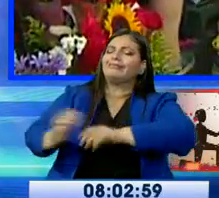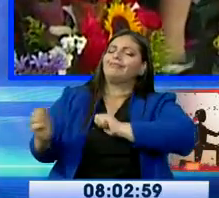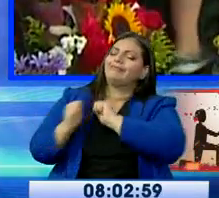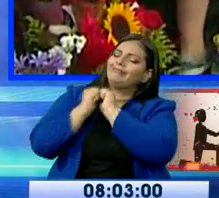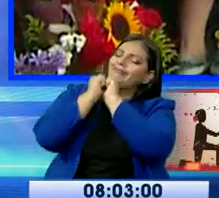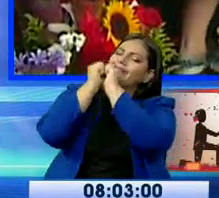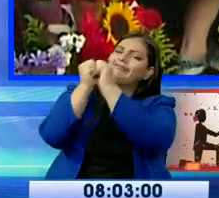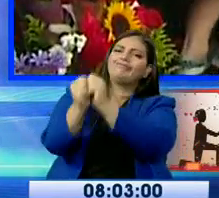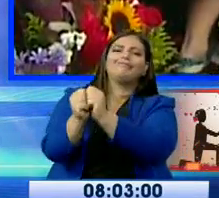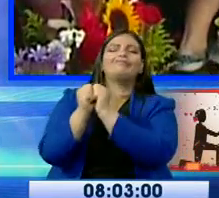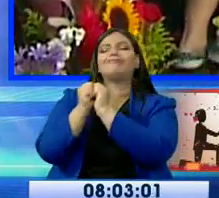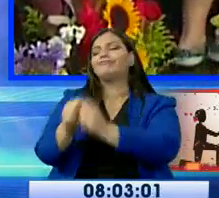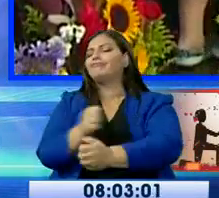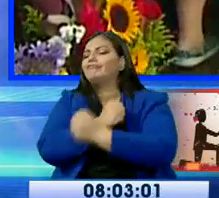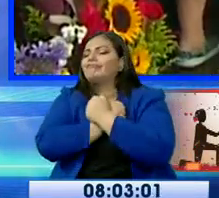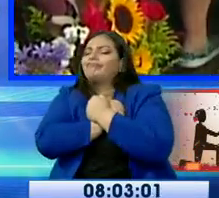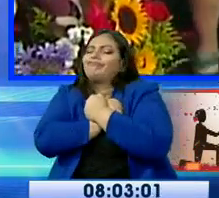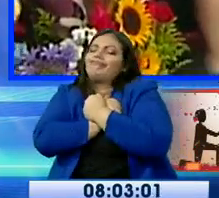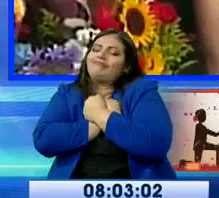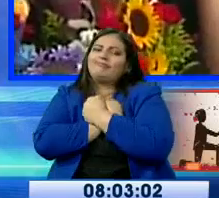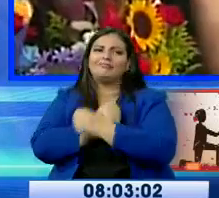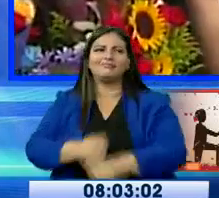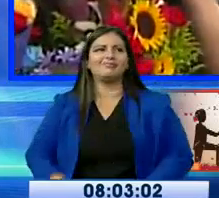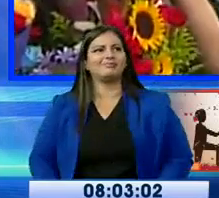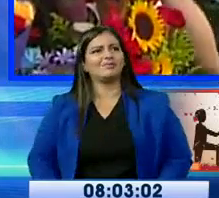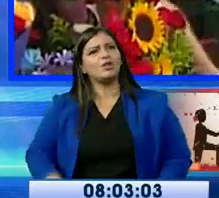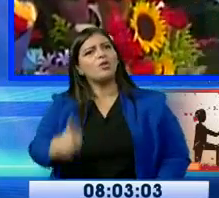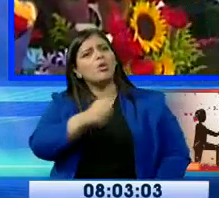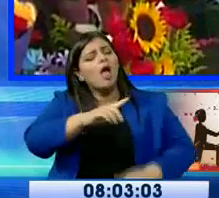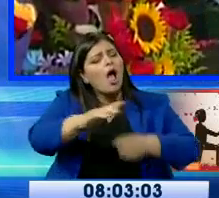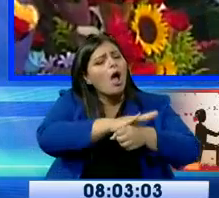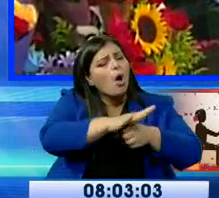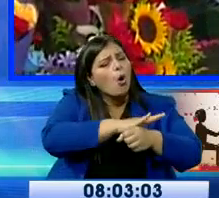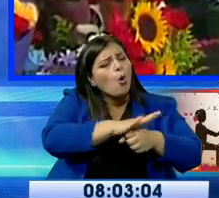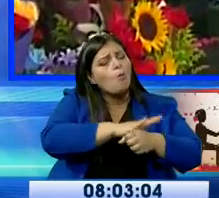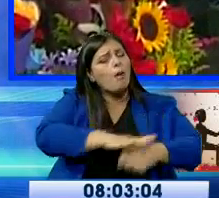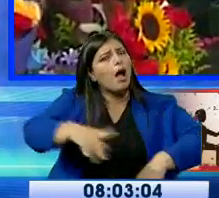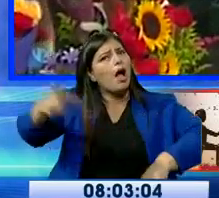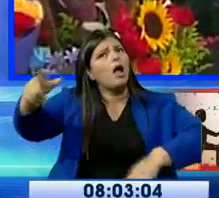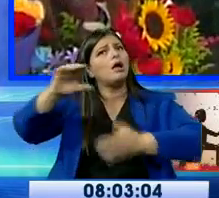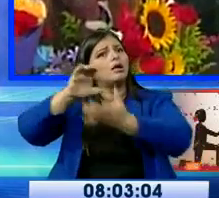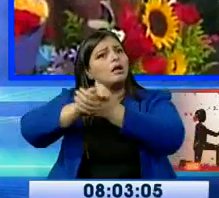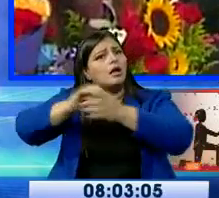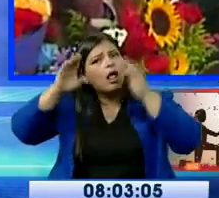A veces por el tiempo, por nada del tiempo, no hay, no.